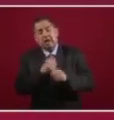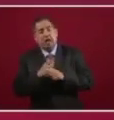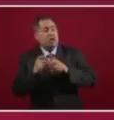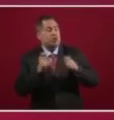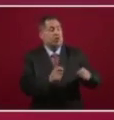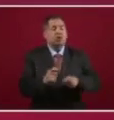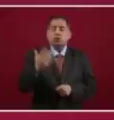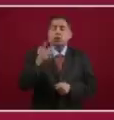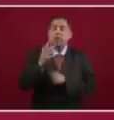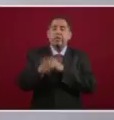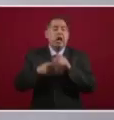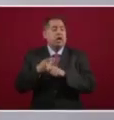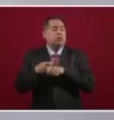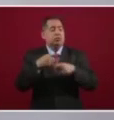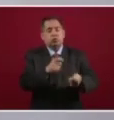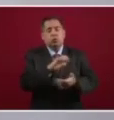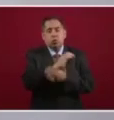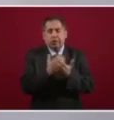a 50 años.